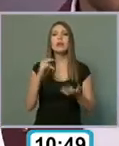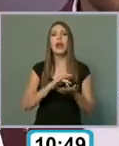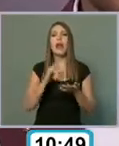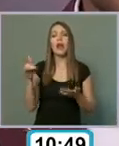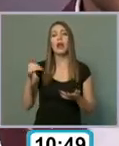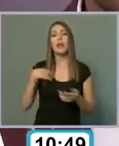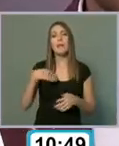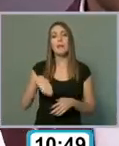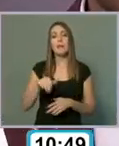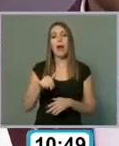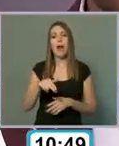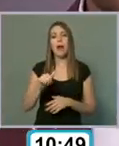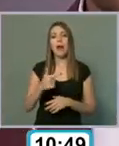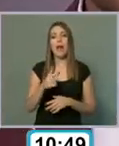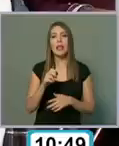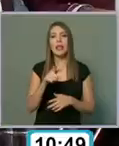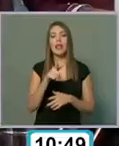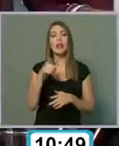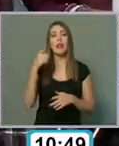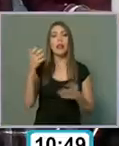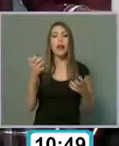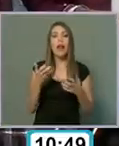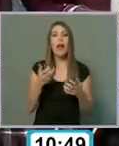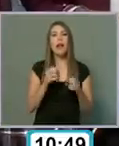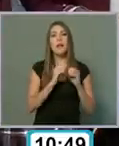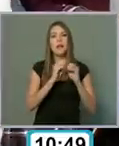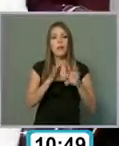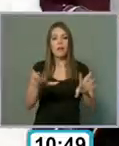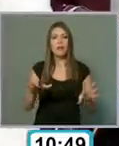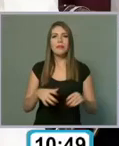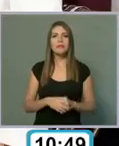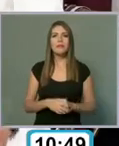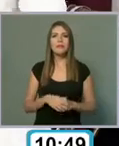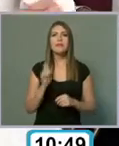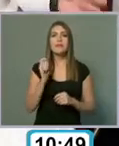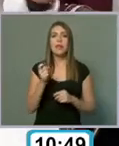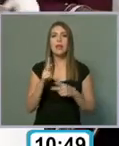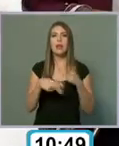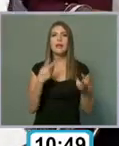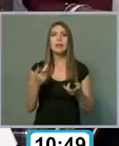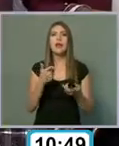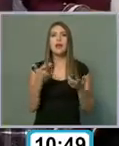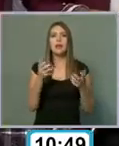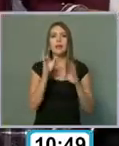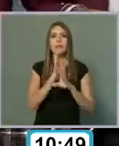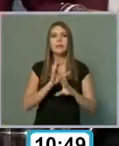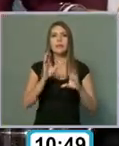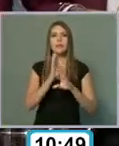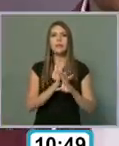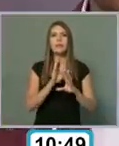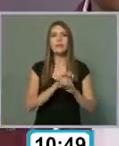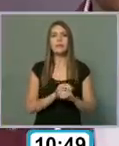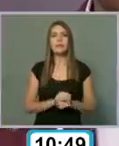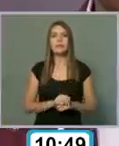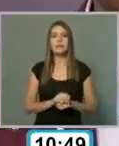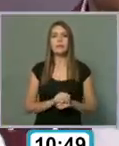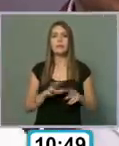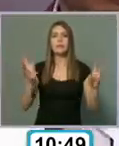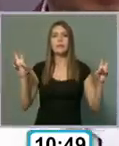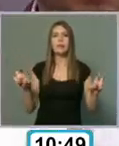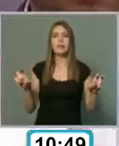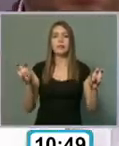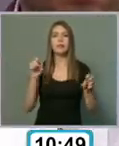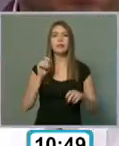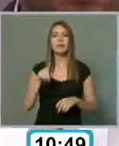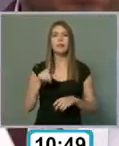la canción y pues mira, ahí estamos. Y pegó, muy bien. ¿Y ahorita qué vas a interpretar antes del éxito? Vamos con un tema que es el siguiente